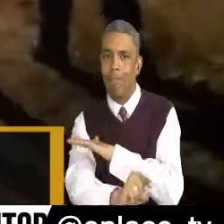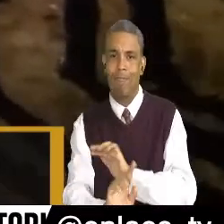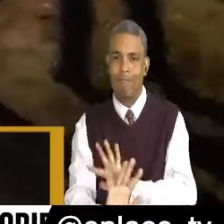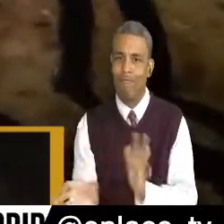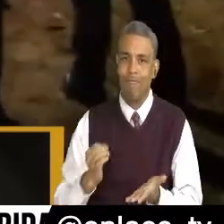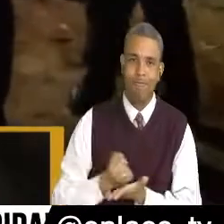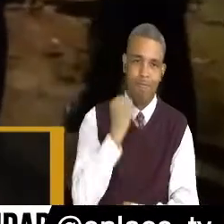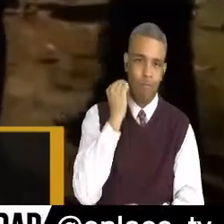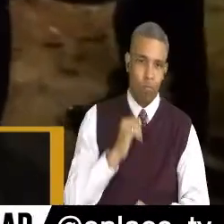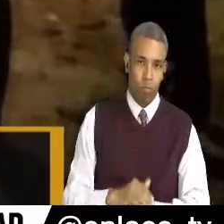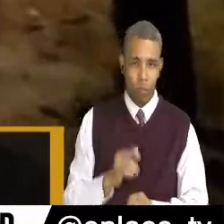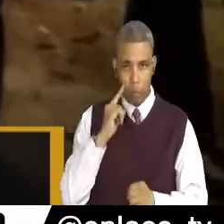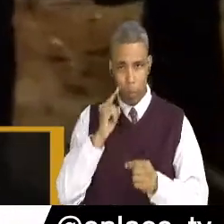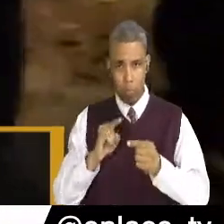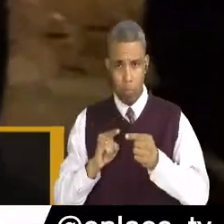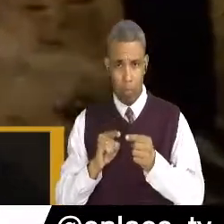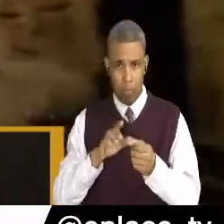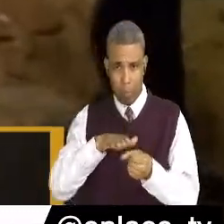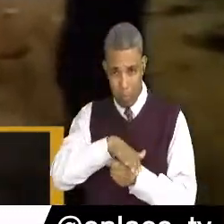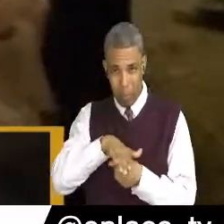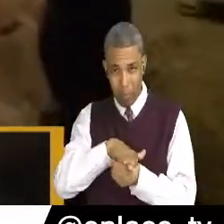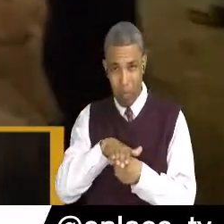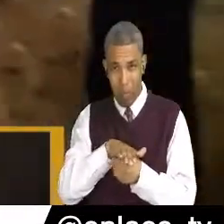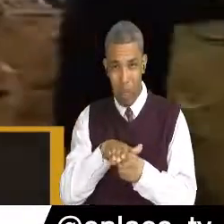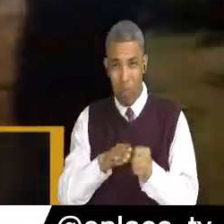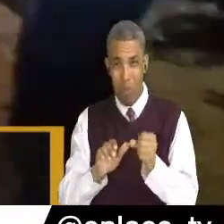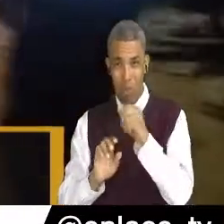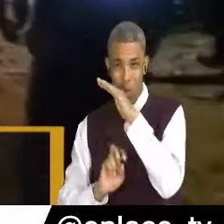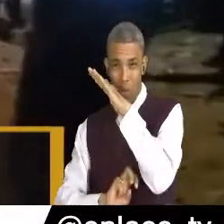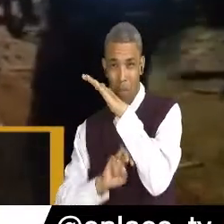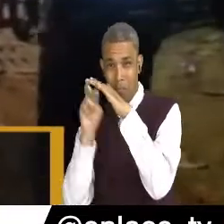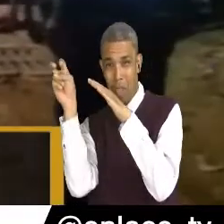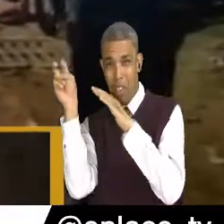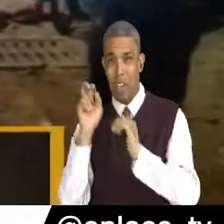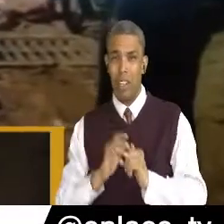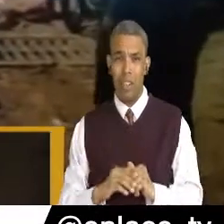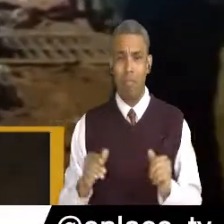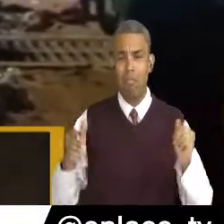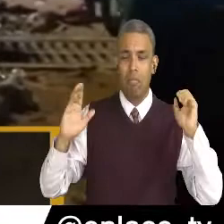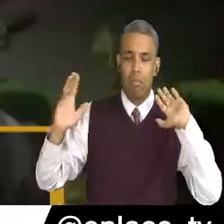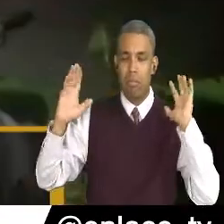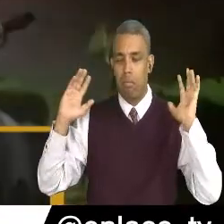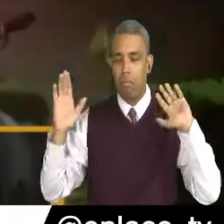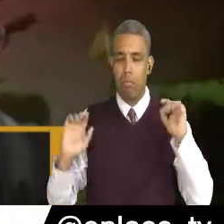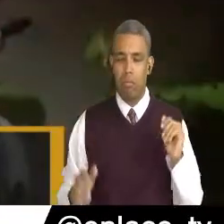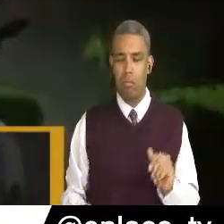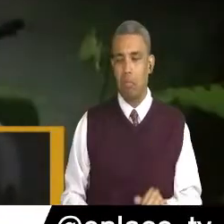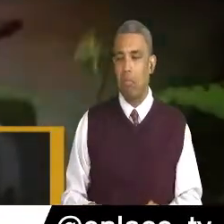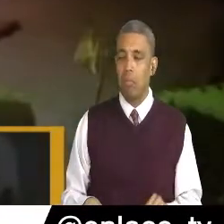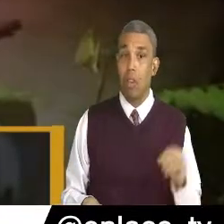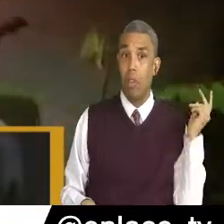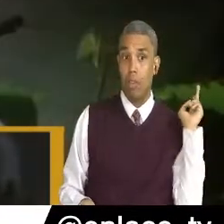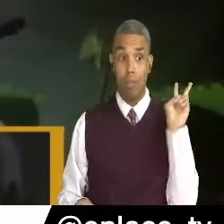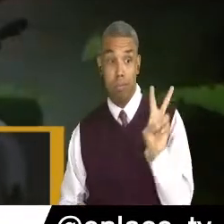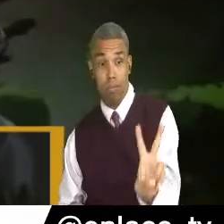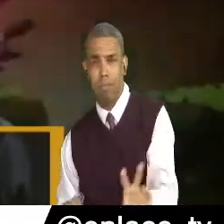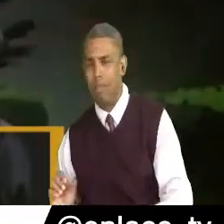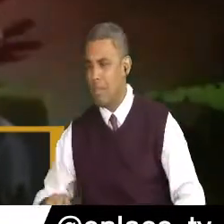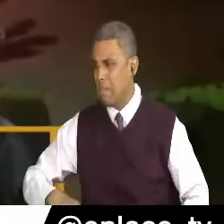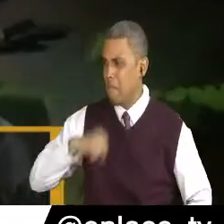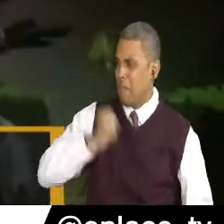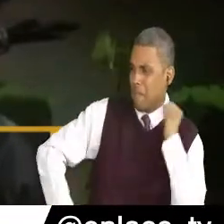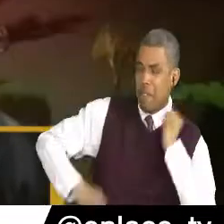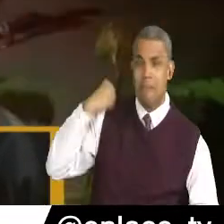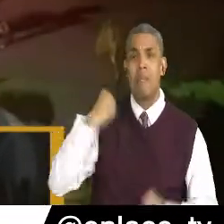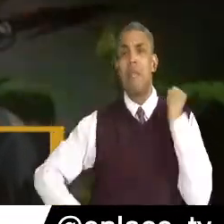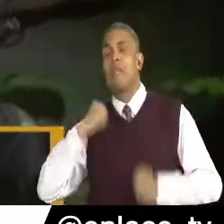de Villarelis y de repente pasó por un dos muchachos corriendo y pasaron un patrullero a la